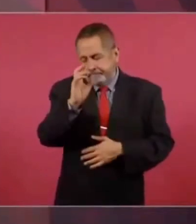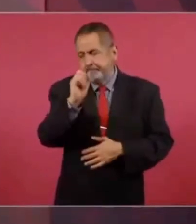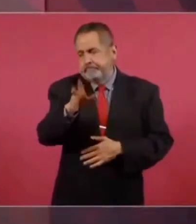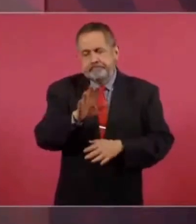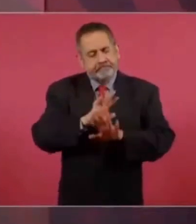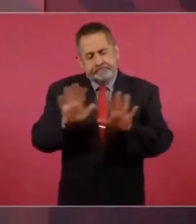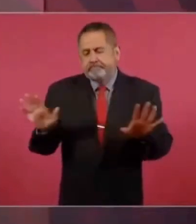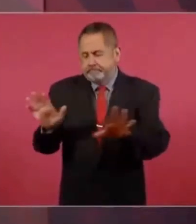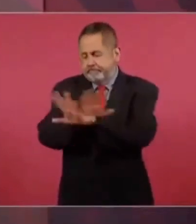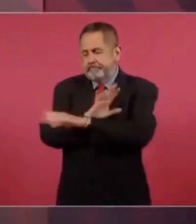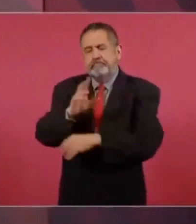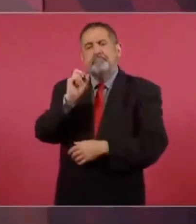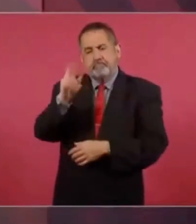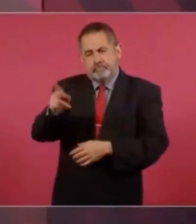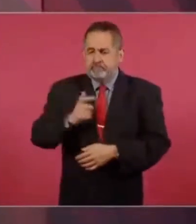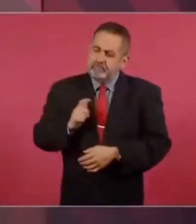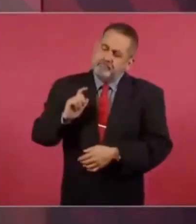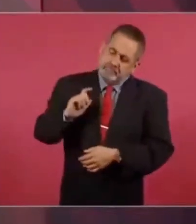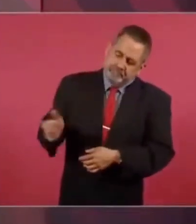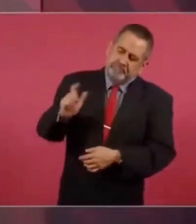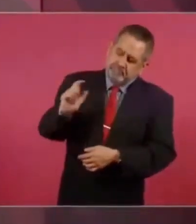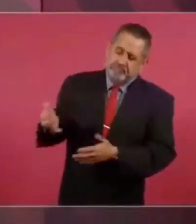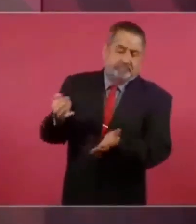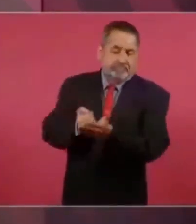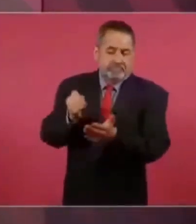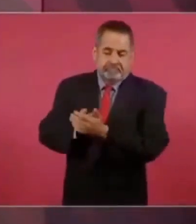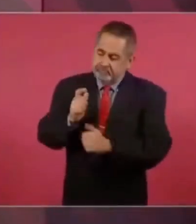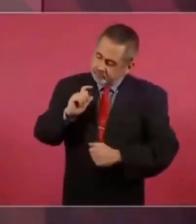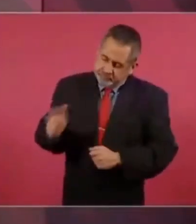otros tiempos y todos a pagar.